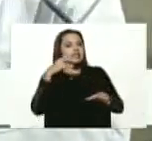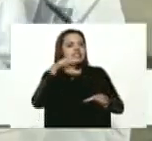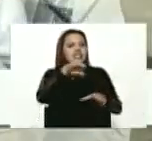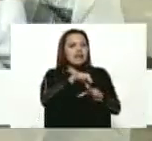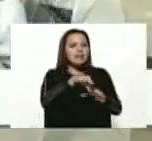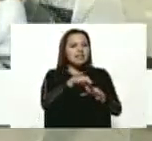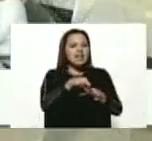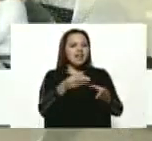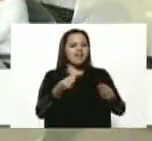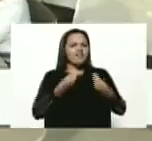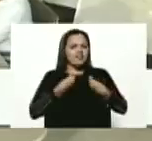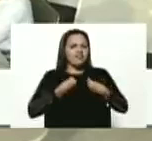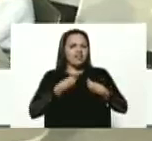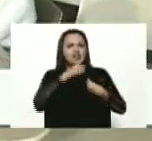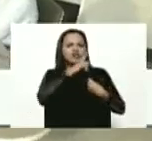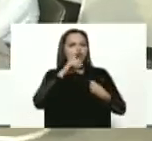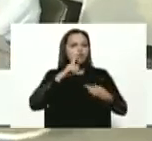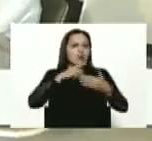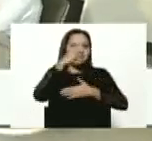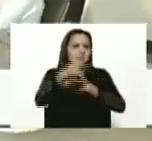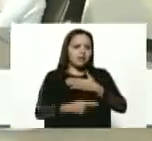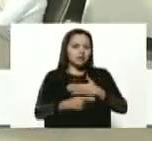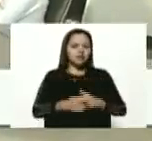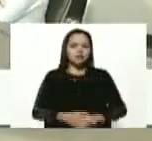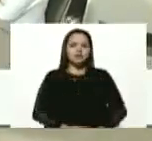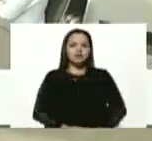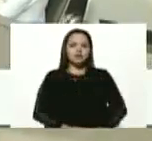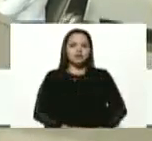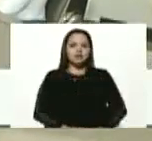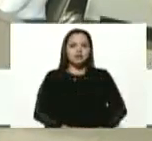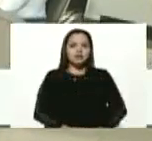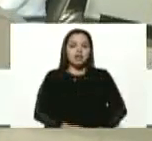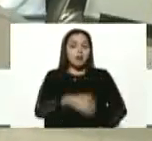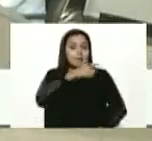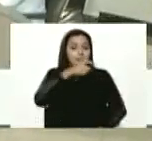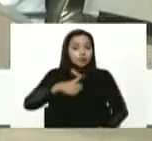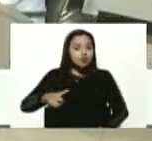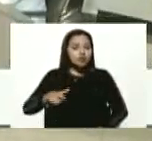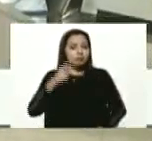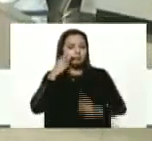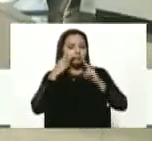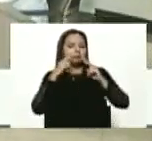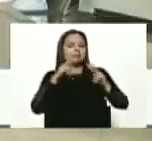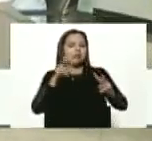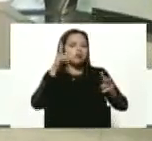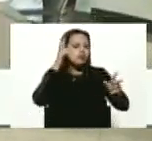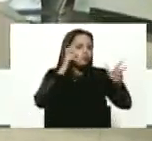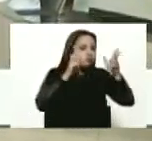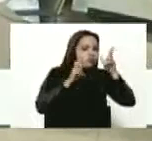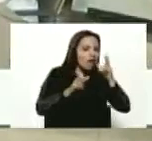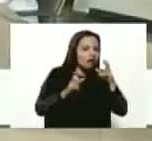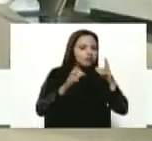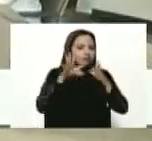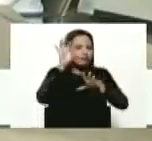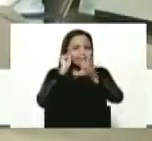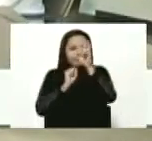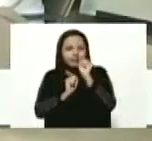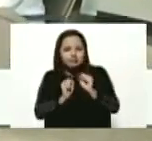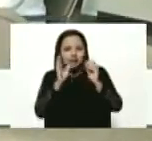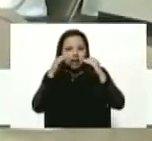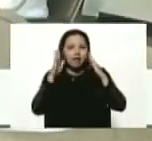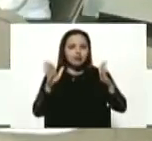el nombre del proyecto. Del proyecto Vietnam. Para que la gente que te está escuchando, que te está viendo, que te están viendo allá